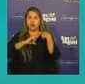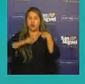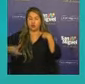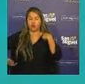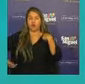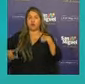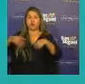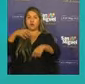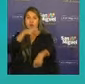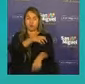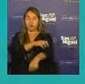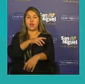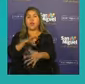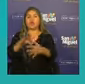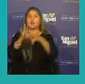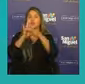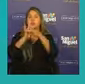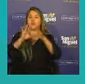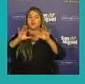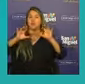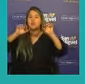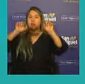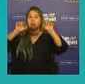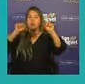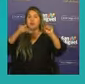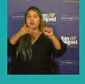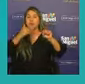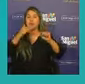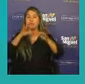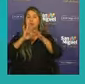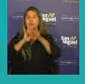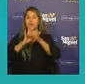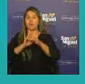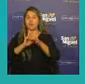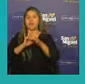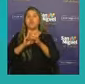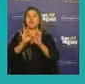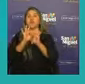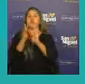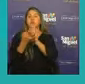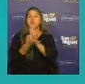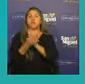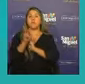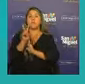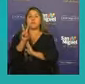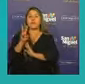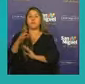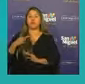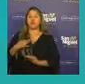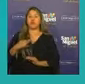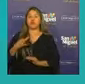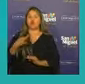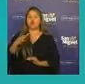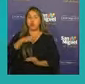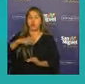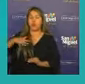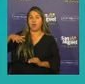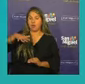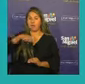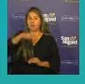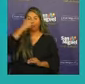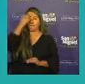regional, agradecer a la fiscalía, agradecer a la Fundación Paz Ciudadana, que es la fundación con la que estamos trabajando,